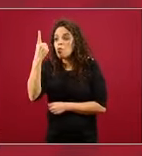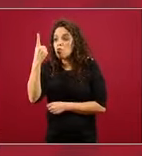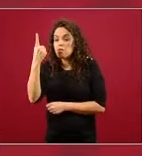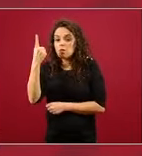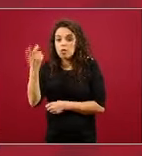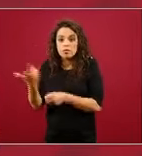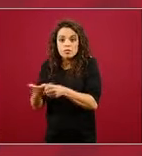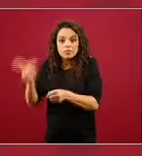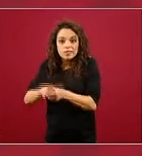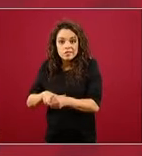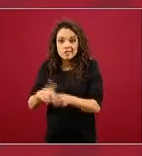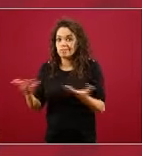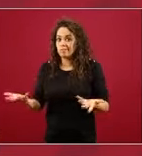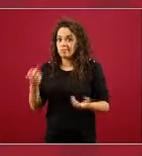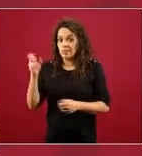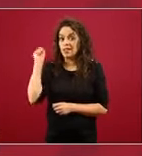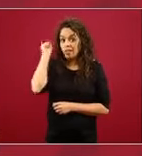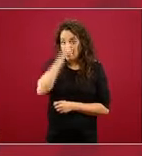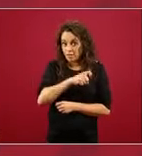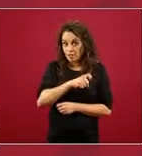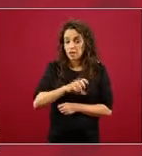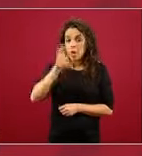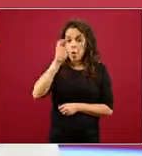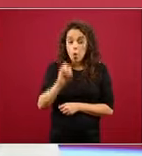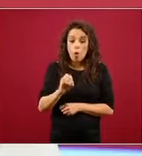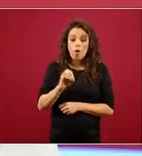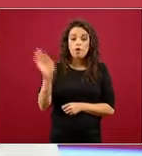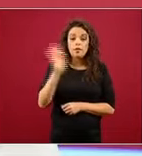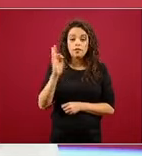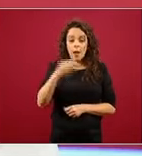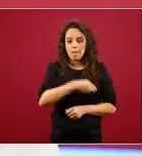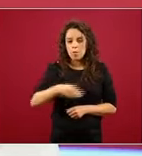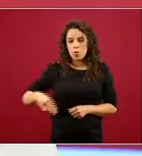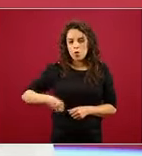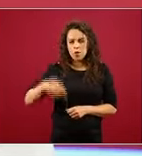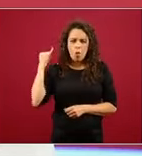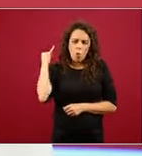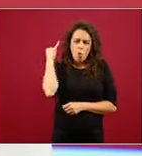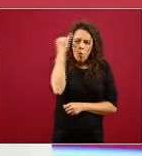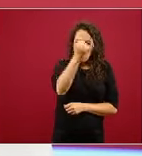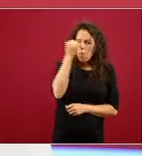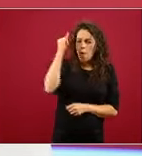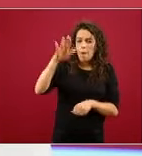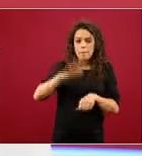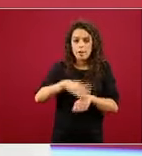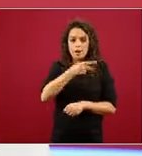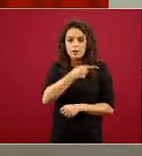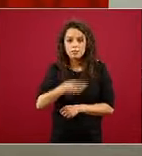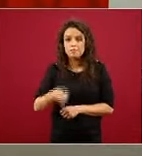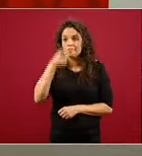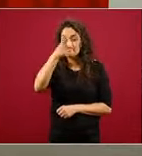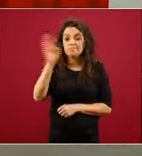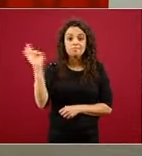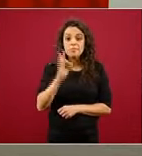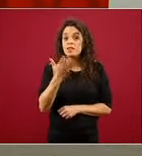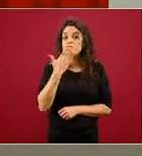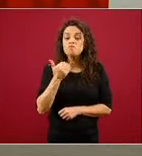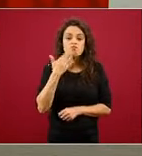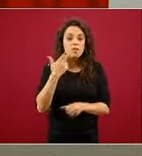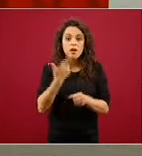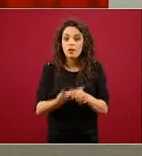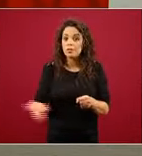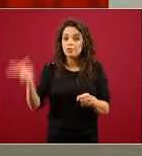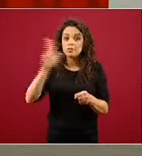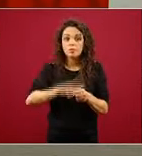todavía a los municipios rurales, lógicamente estos muy probablemente no tendrán una unidad hospitalaria de segundo o tercer